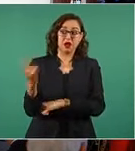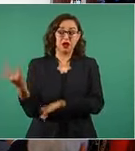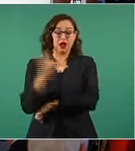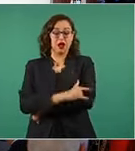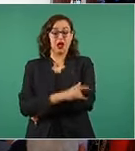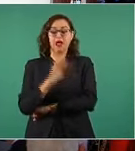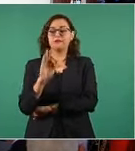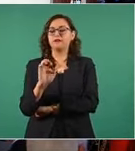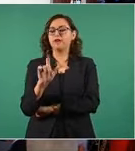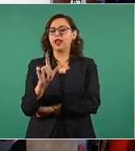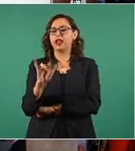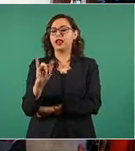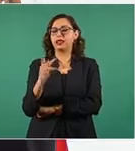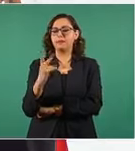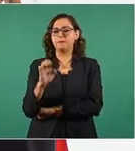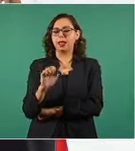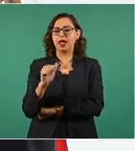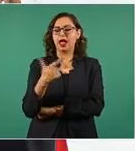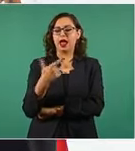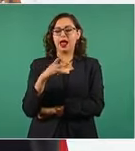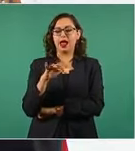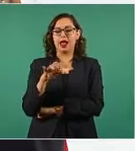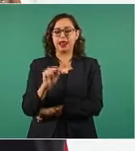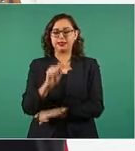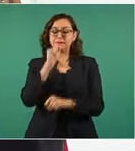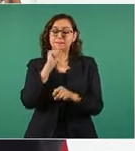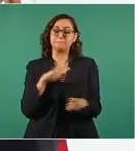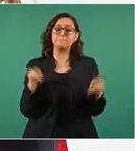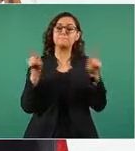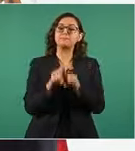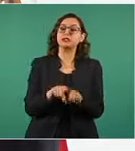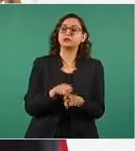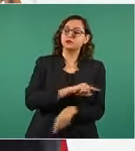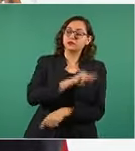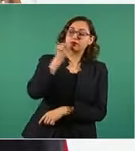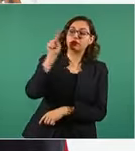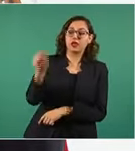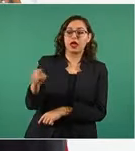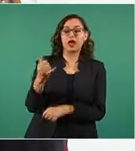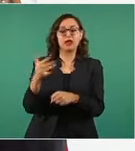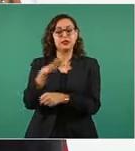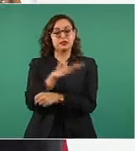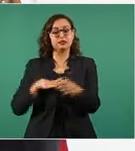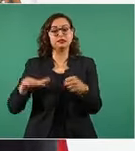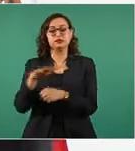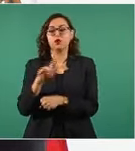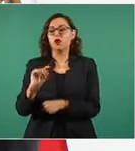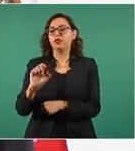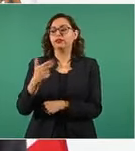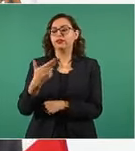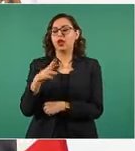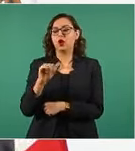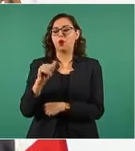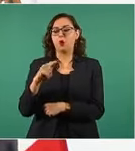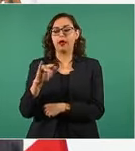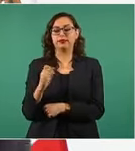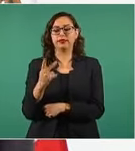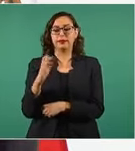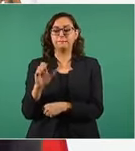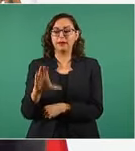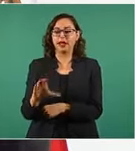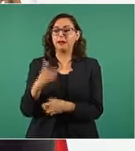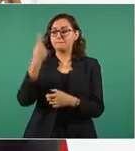el programa integral del Istmo de Tehuantepec para articular puertos, trenes y crear una vía rápida de